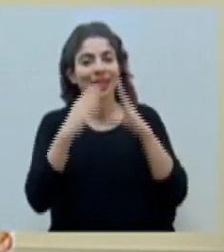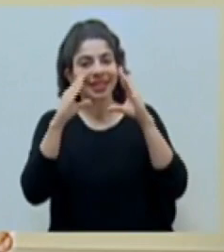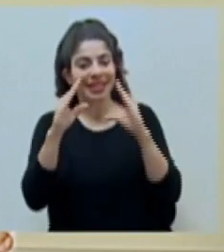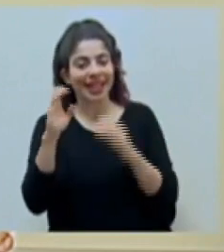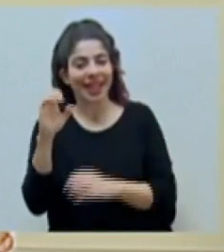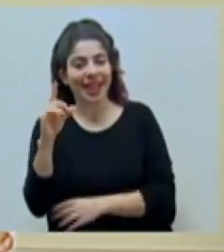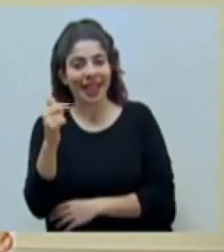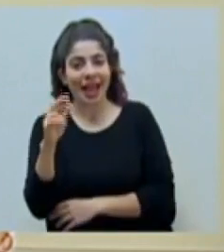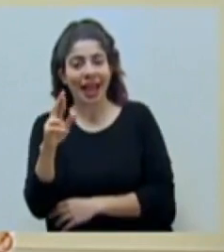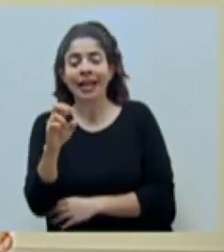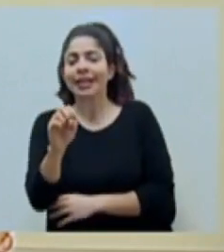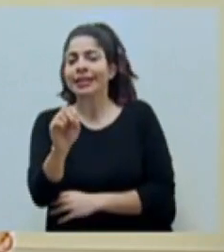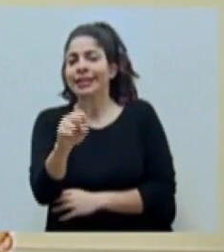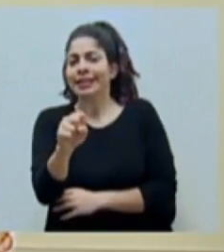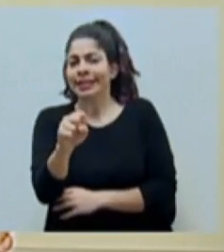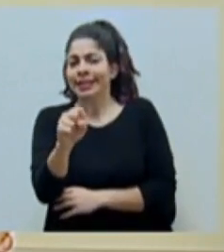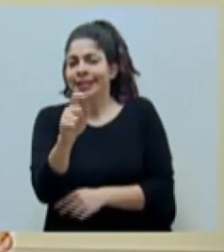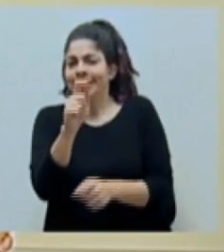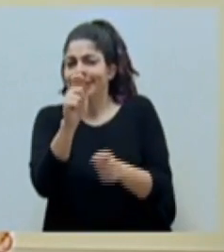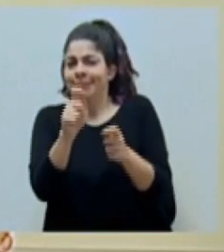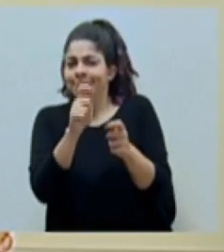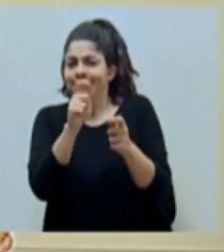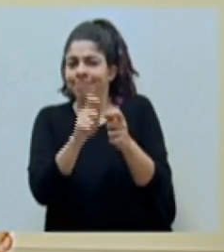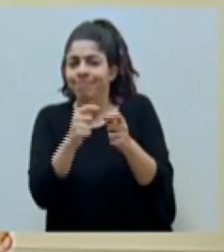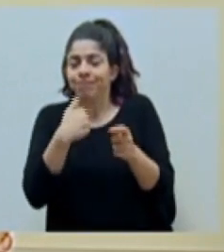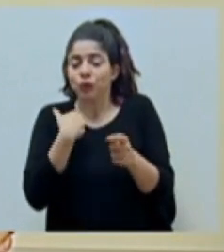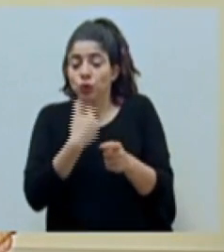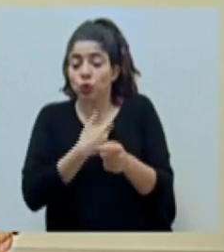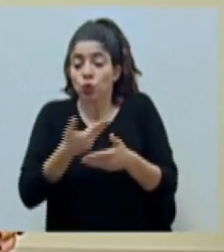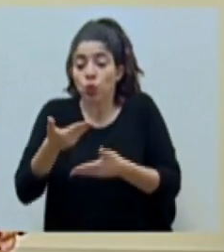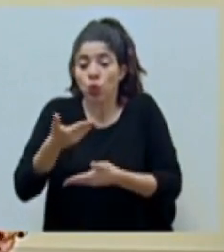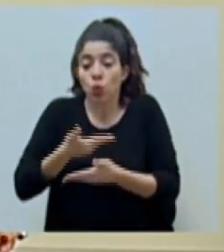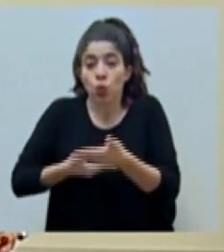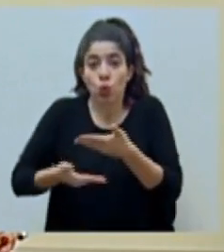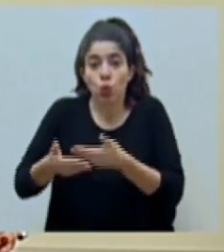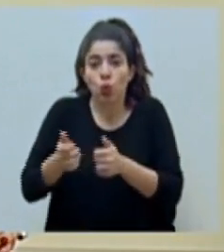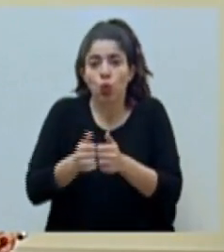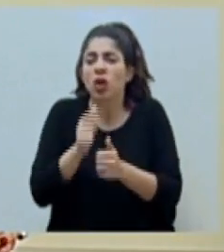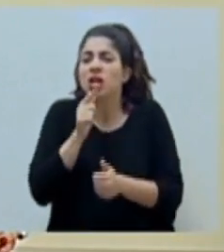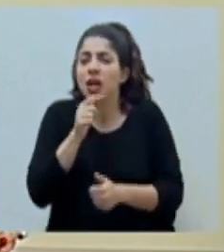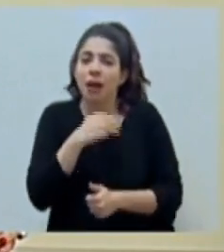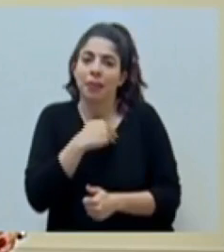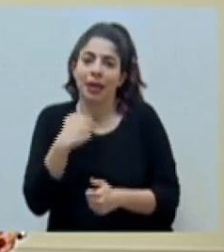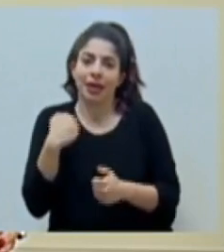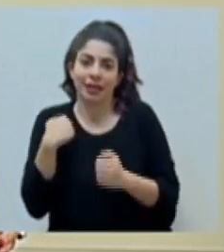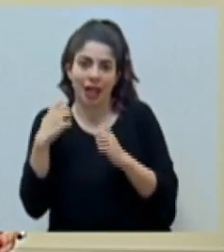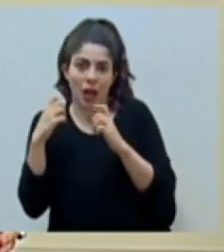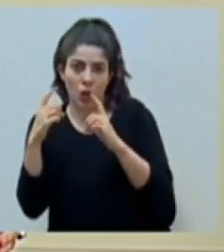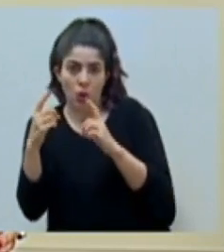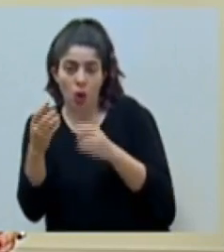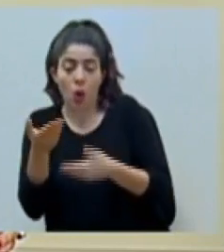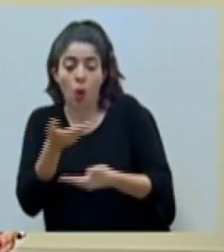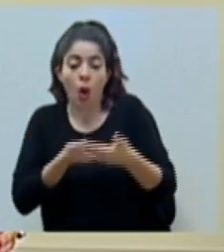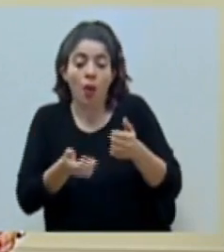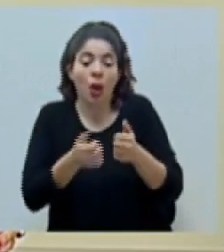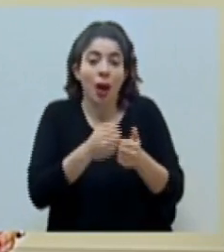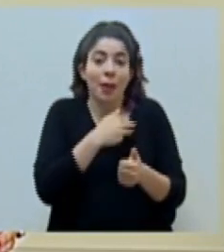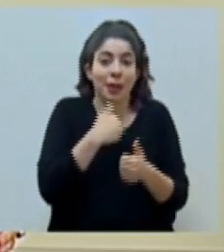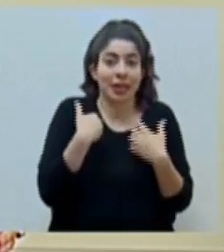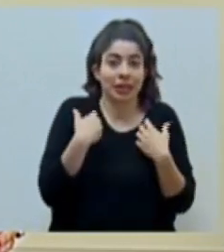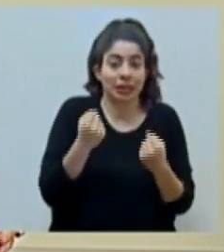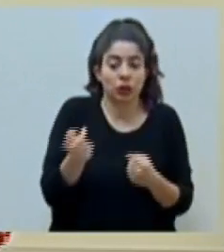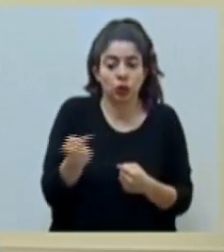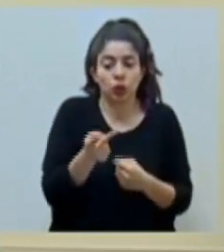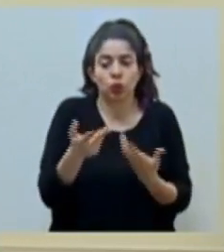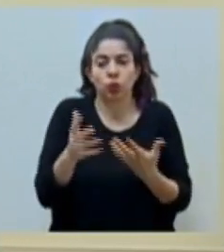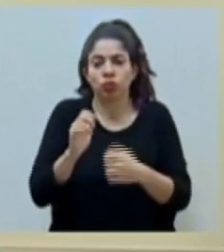don Edgar. Sí, precisamente en colaboración con el Ministerio de Educación y el Ministerio de Salud, se